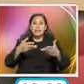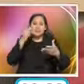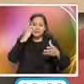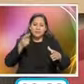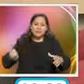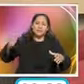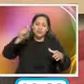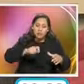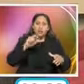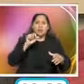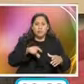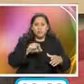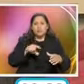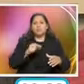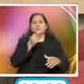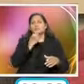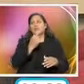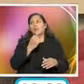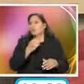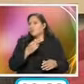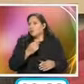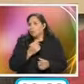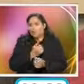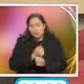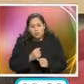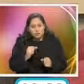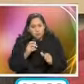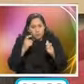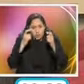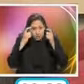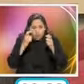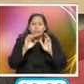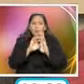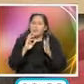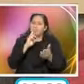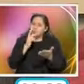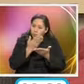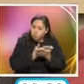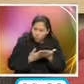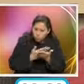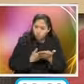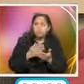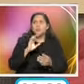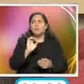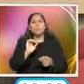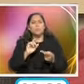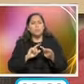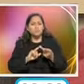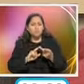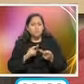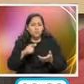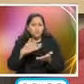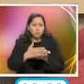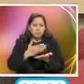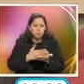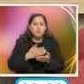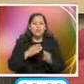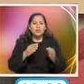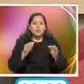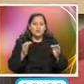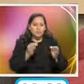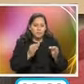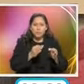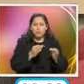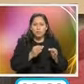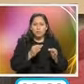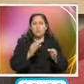es aburrido para los niños. Entonces, ¿por qué no, por ejemplo, en sopas? ¿Por qué no en una guarnición, por ejemplo, fría